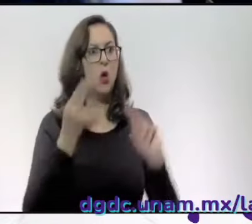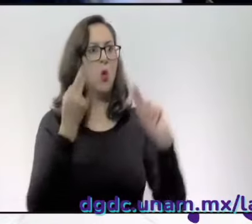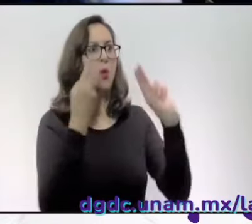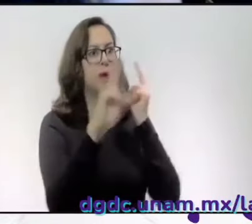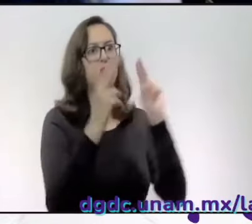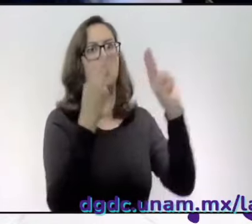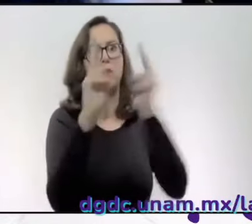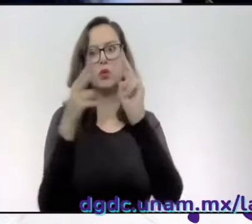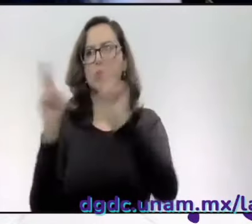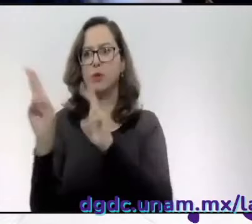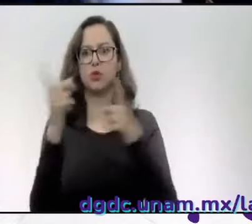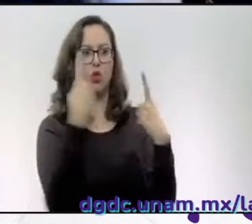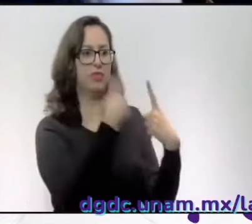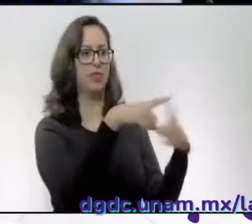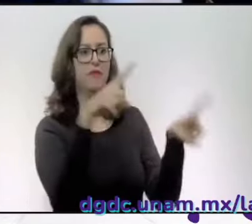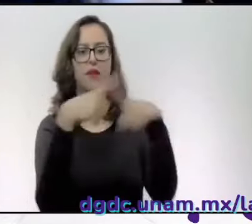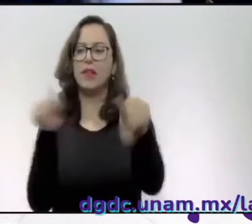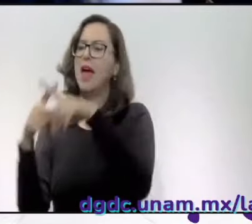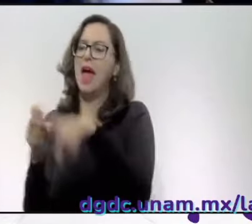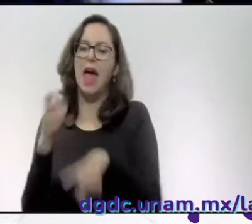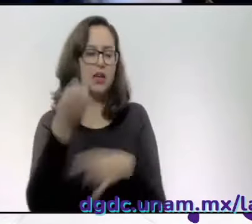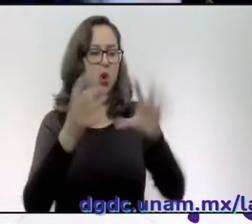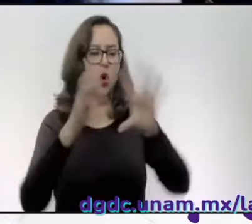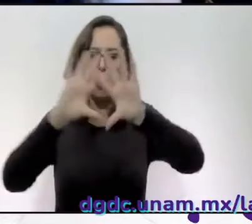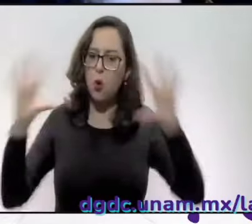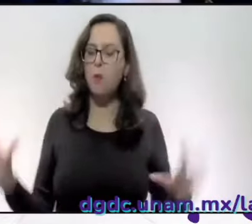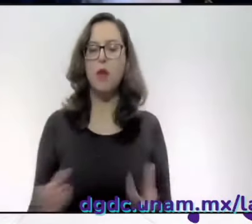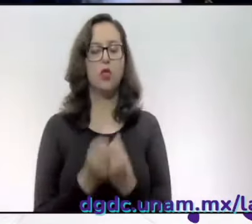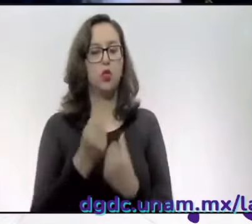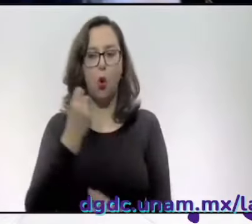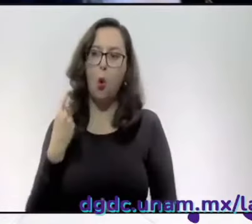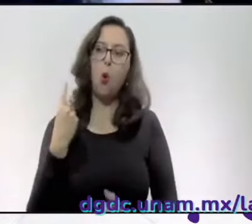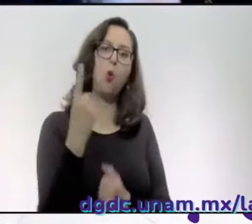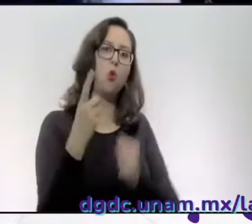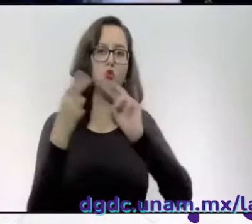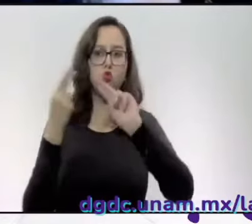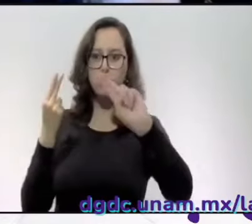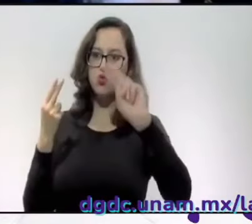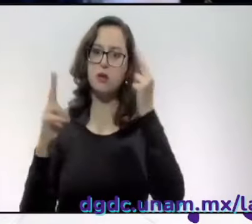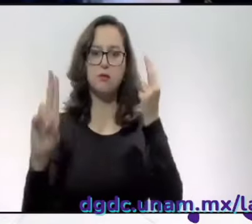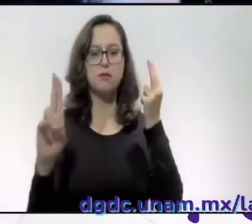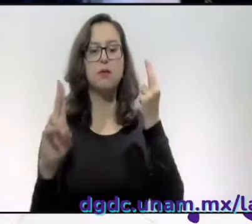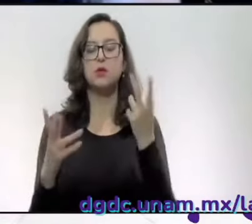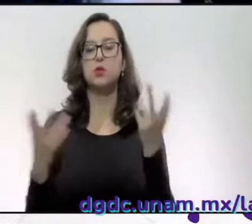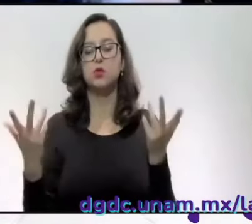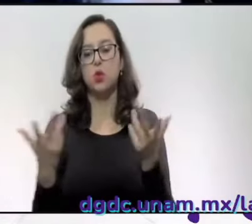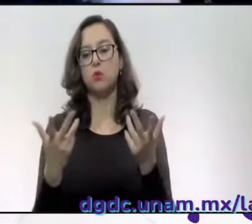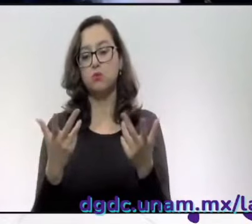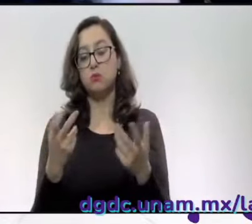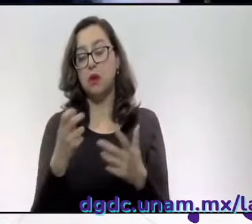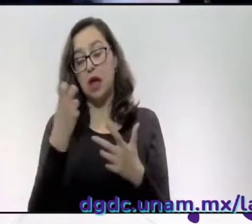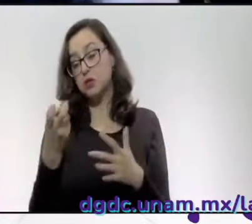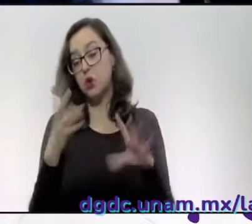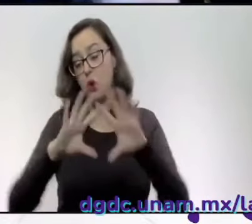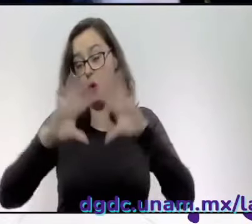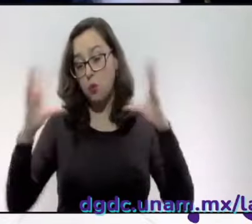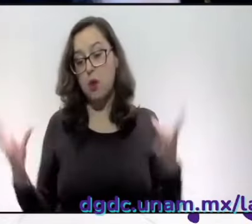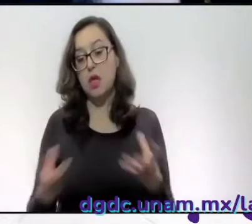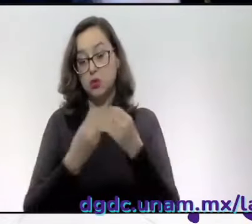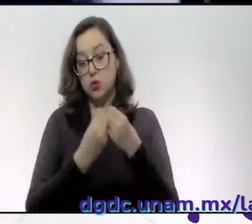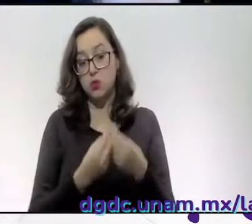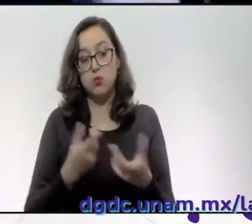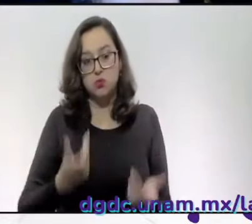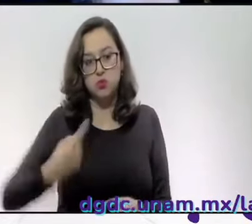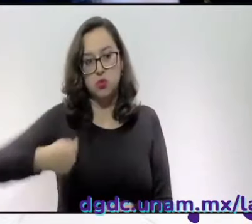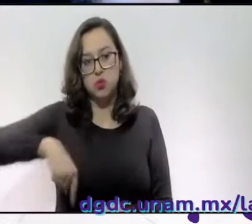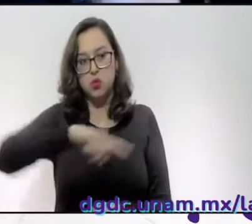parte del universo con mayúscula, ¿no? De todo lo que hay. Entonces, y los físicos estudiamos un